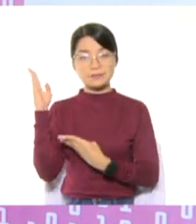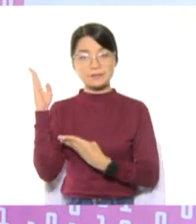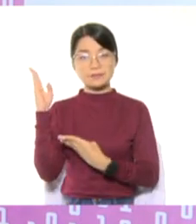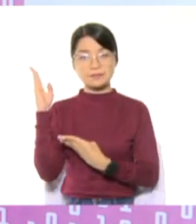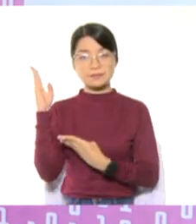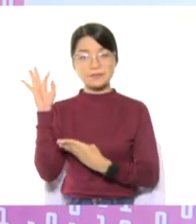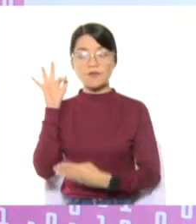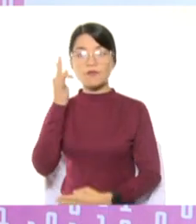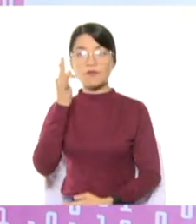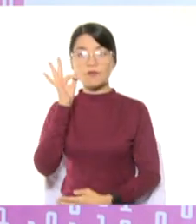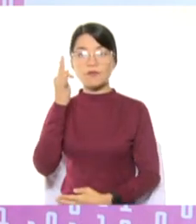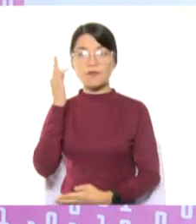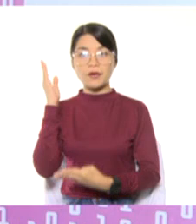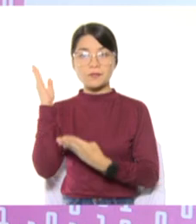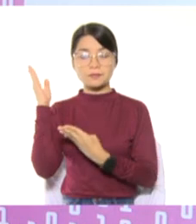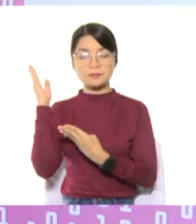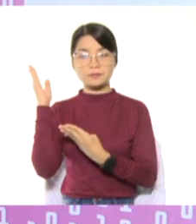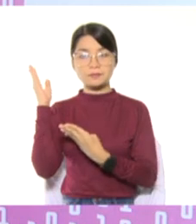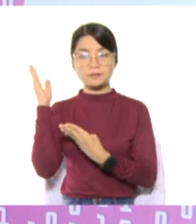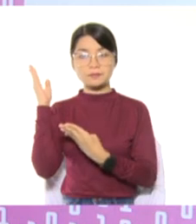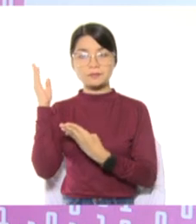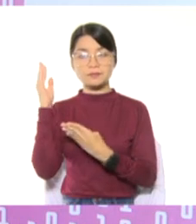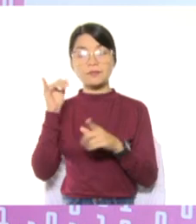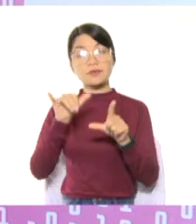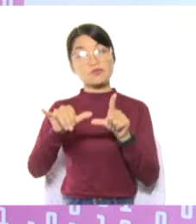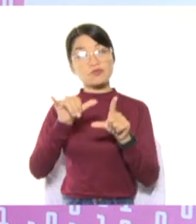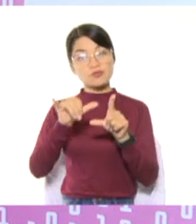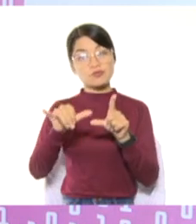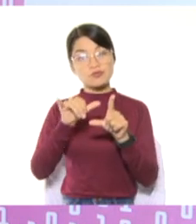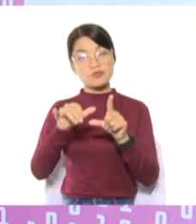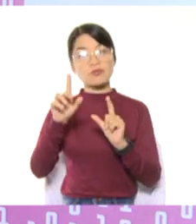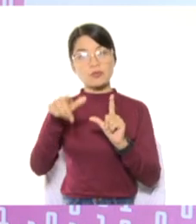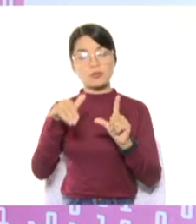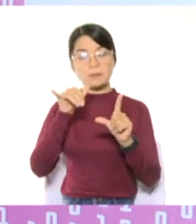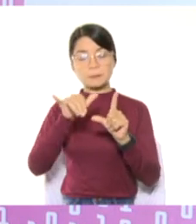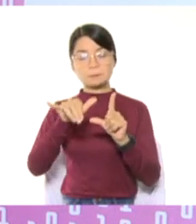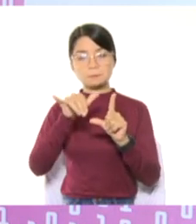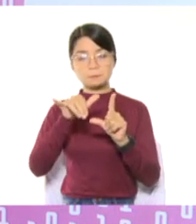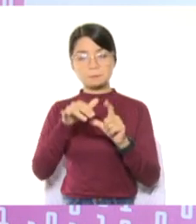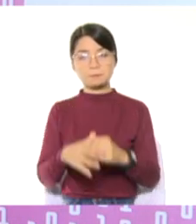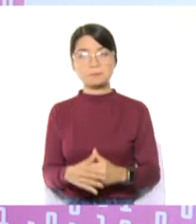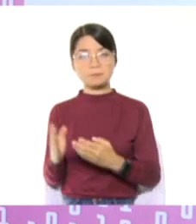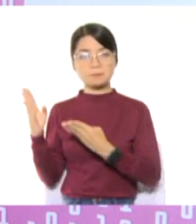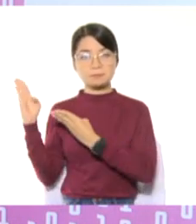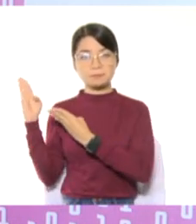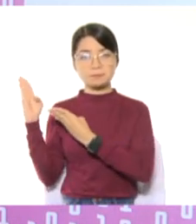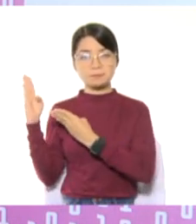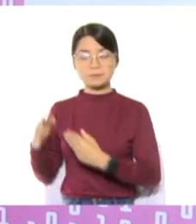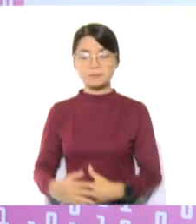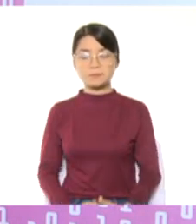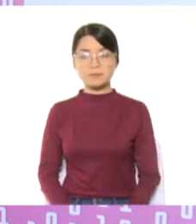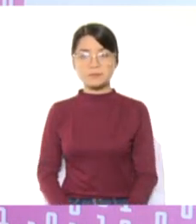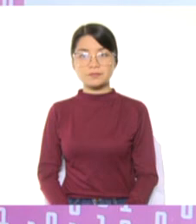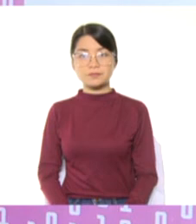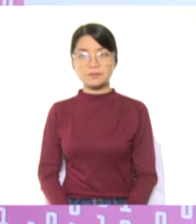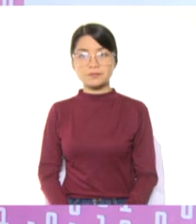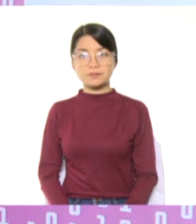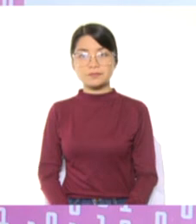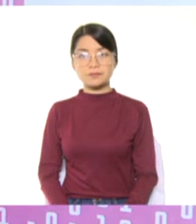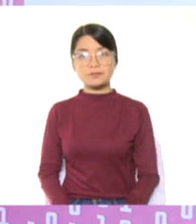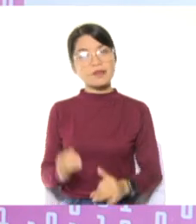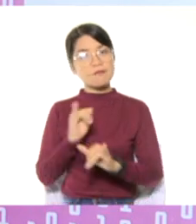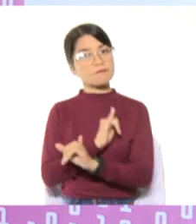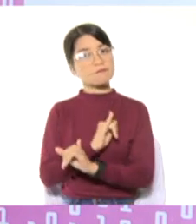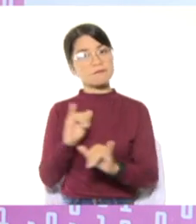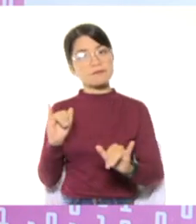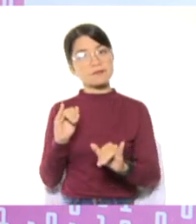TV Oficial, por Facebook Vive Televisión y por supuesto nuestro canal de YouTube Vive TV Oficial. Y ya casi nos